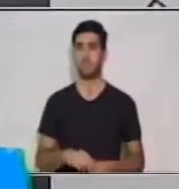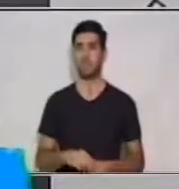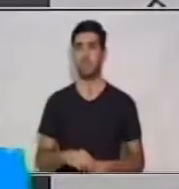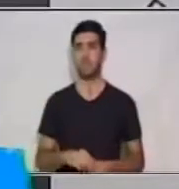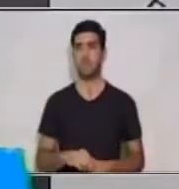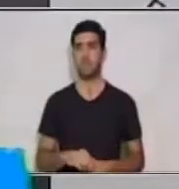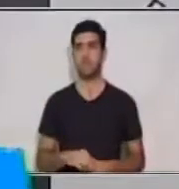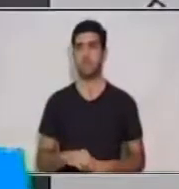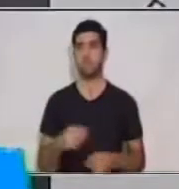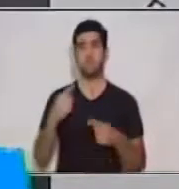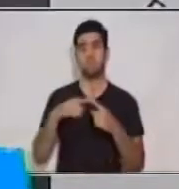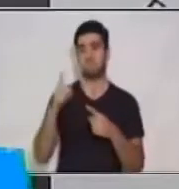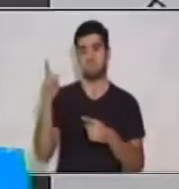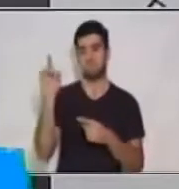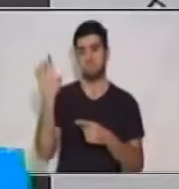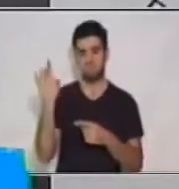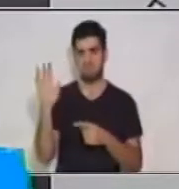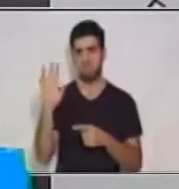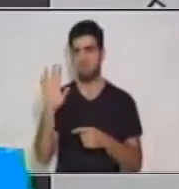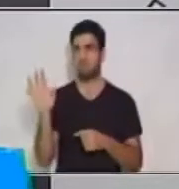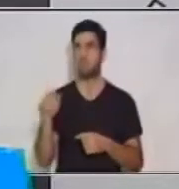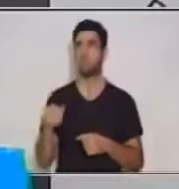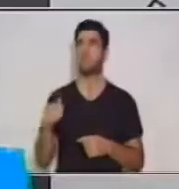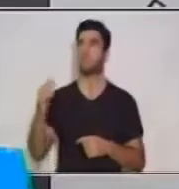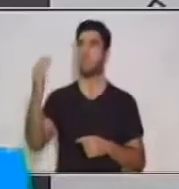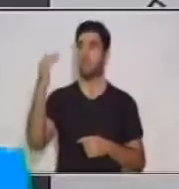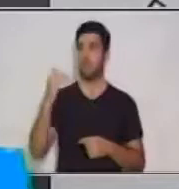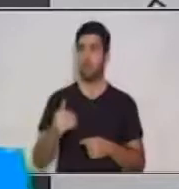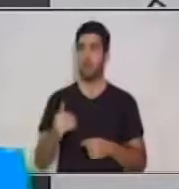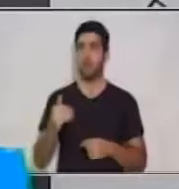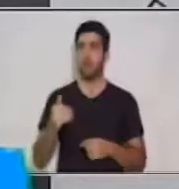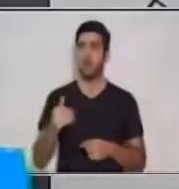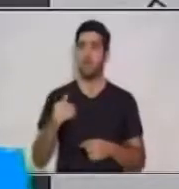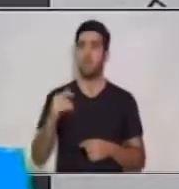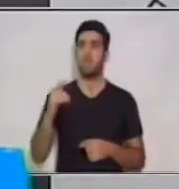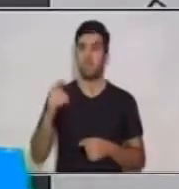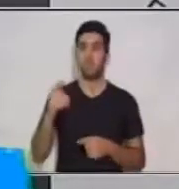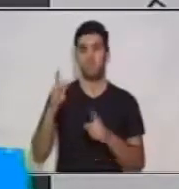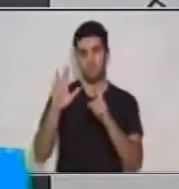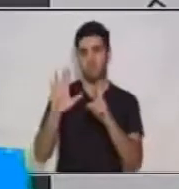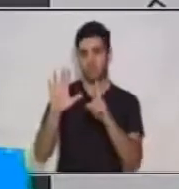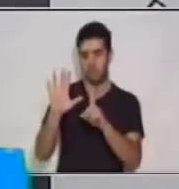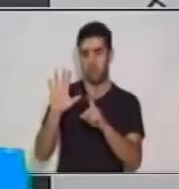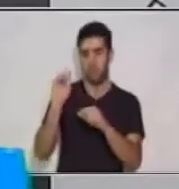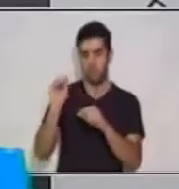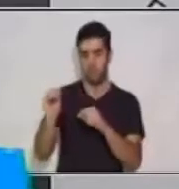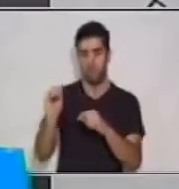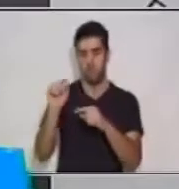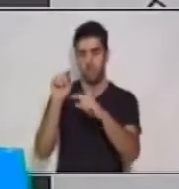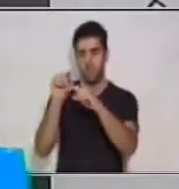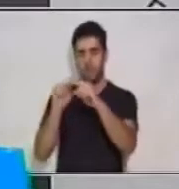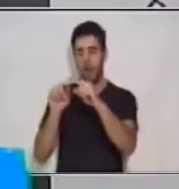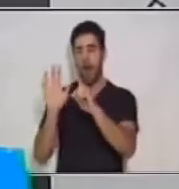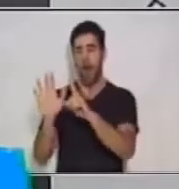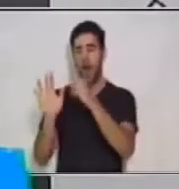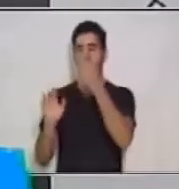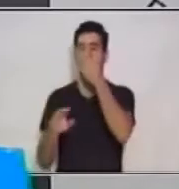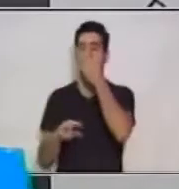Pero gamma no lo conocemos, entonces solo lo copiamos. El lado C sí lo conocemos, es 6.